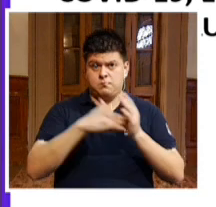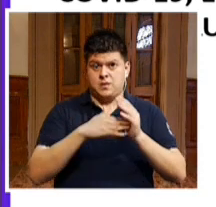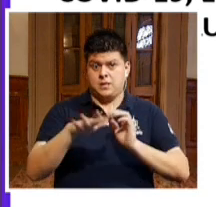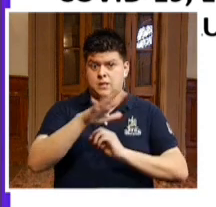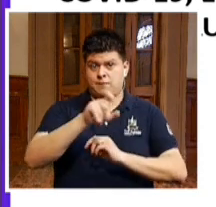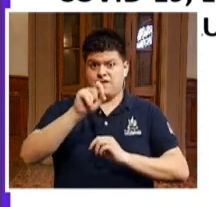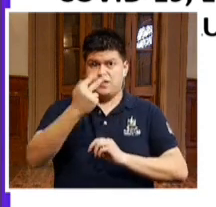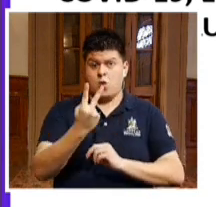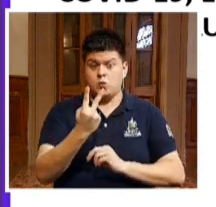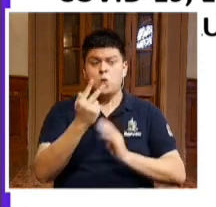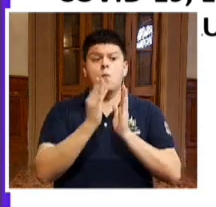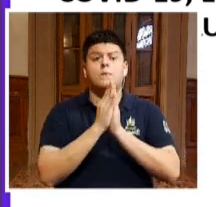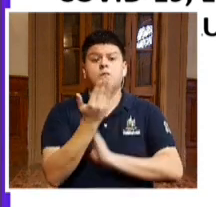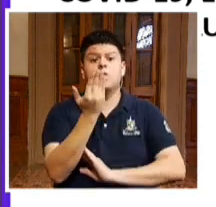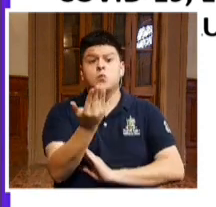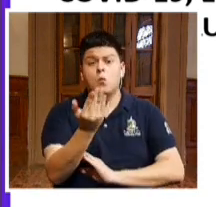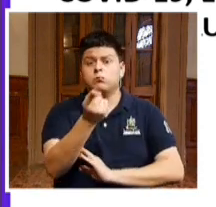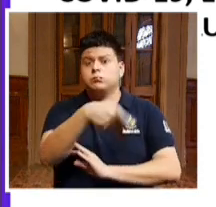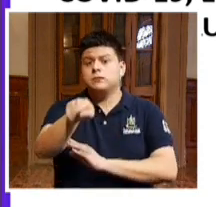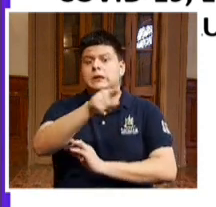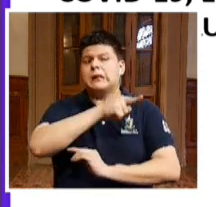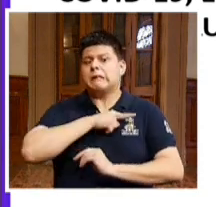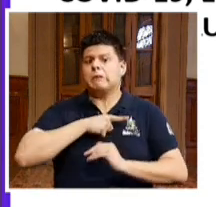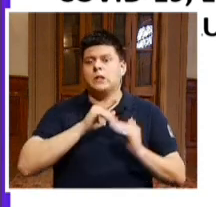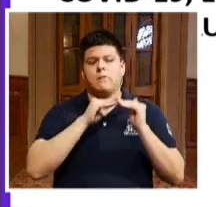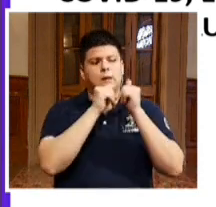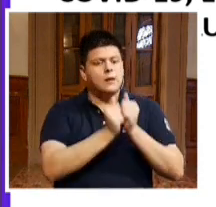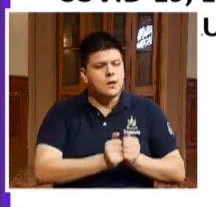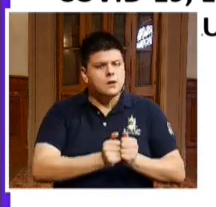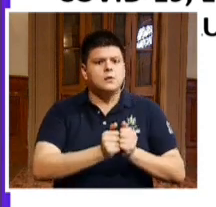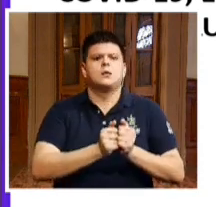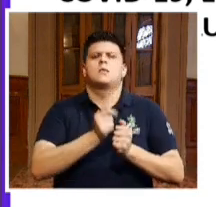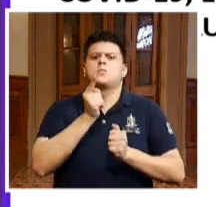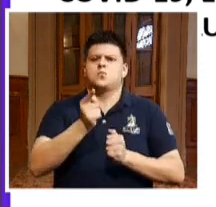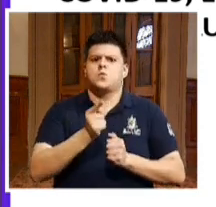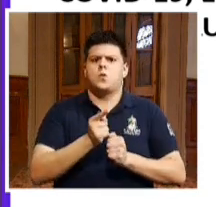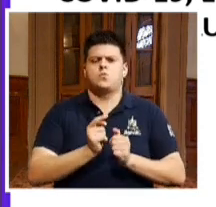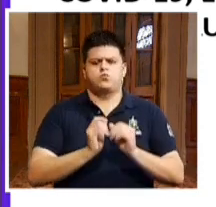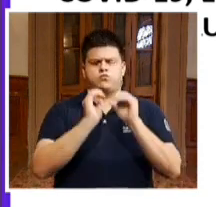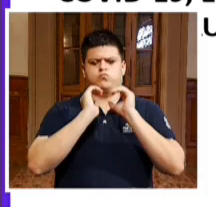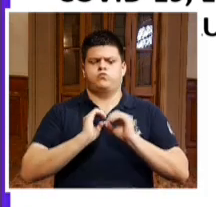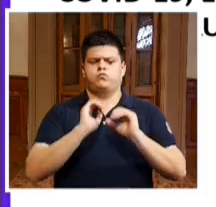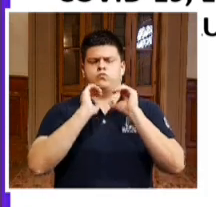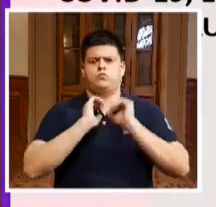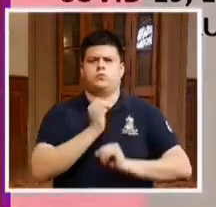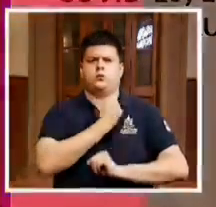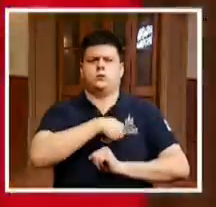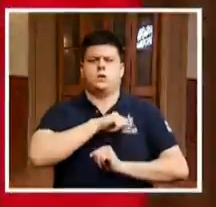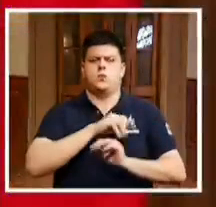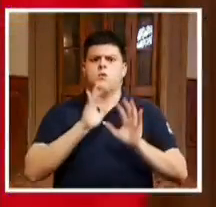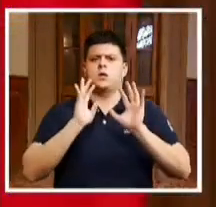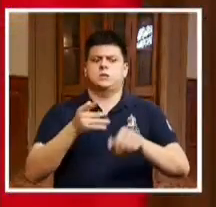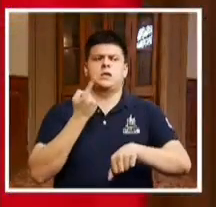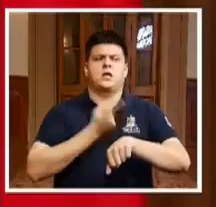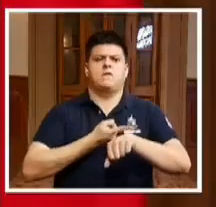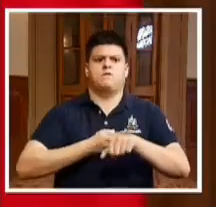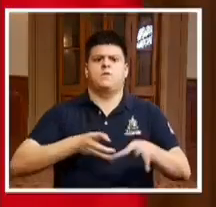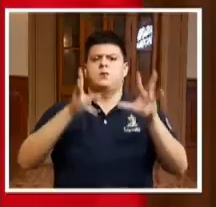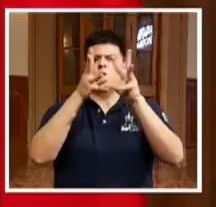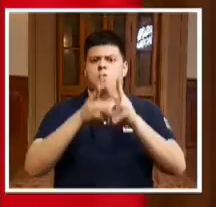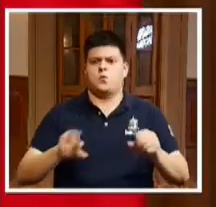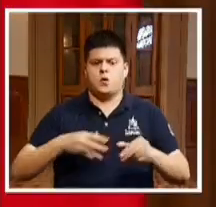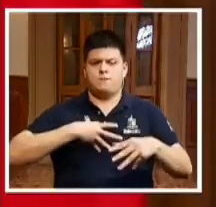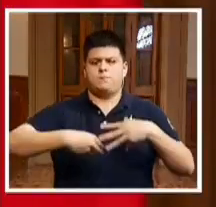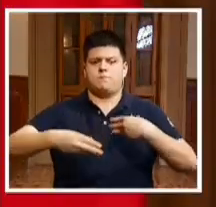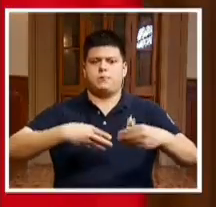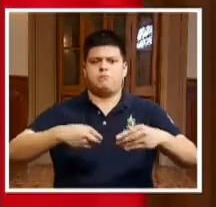favor, sigue las medidas de aislamiento que ya conocemos, permanece en tu casa para que pueda disminuir la cadena